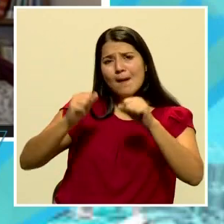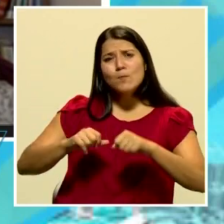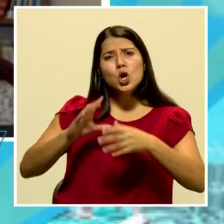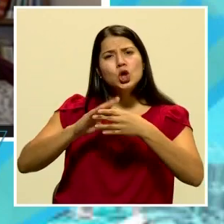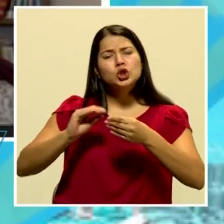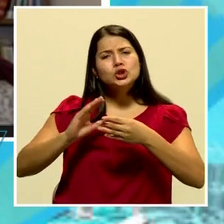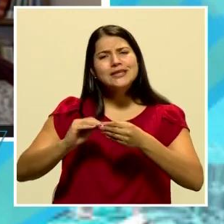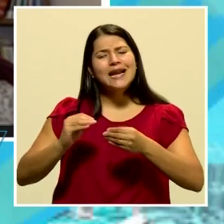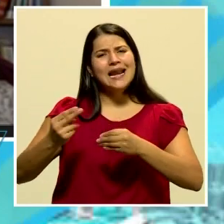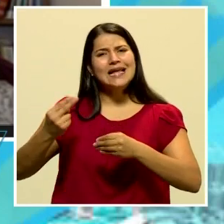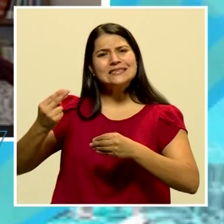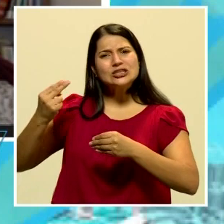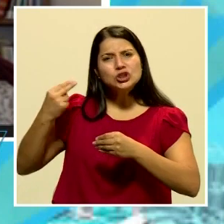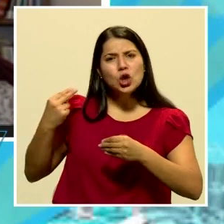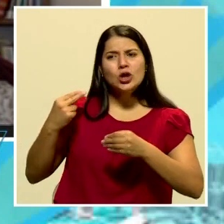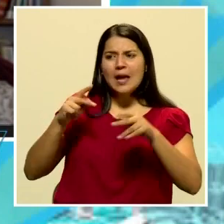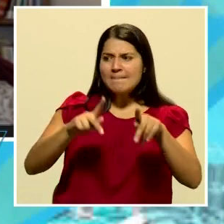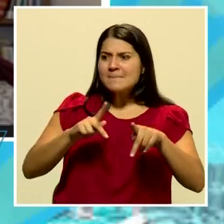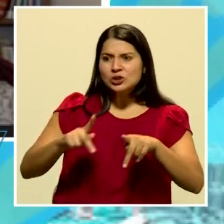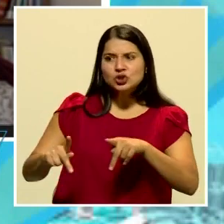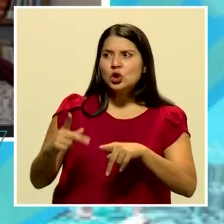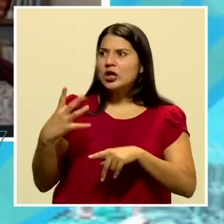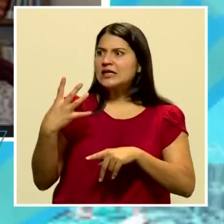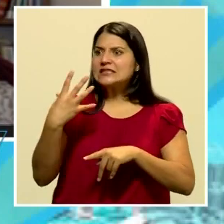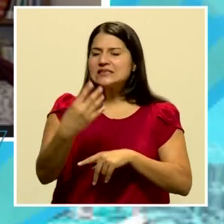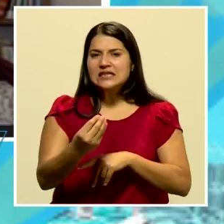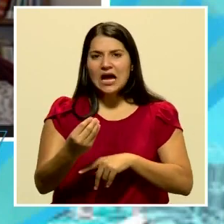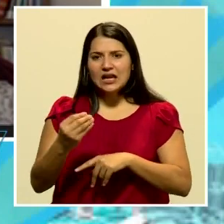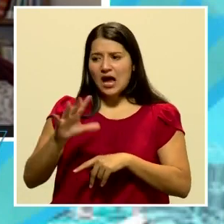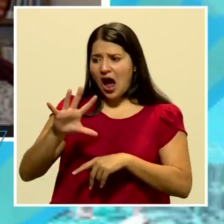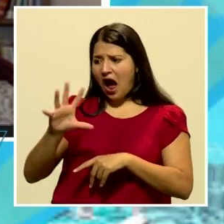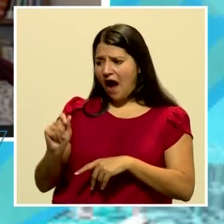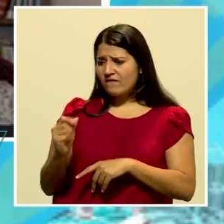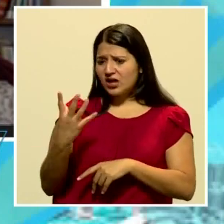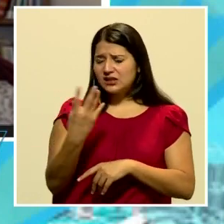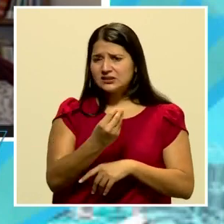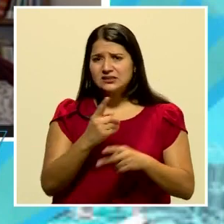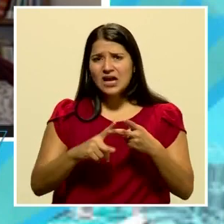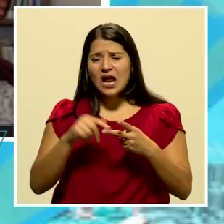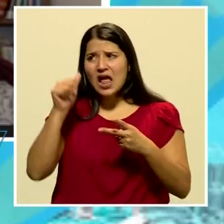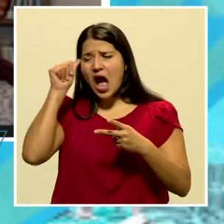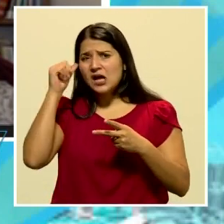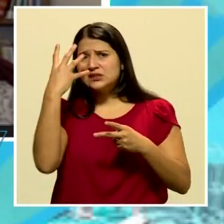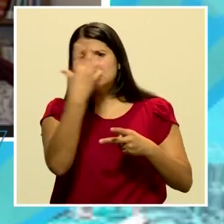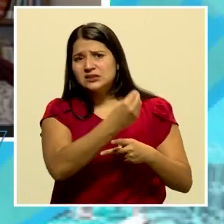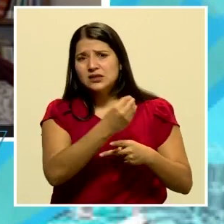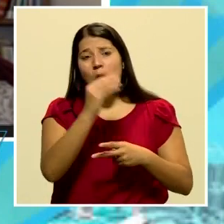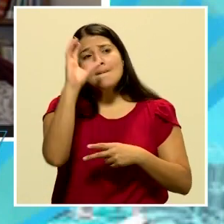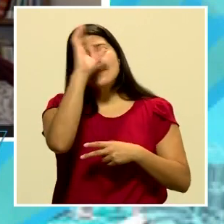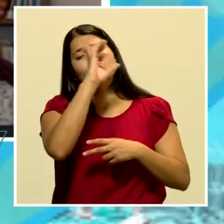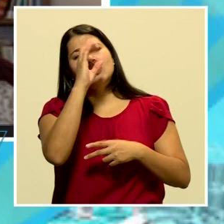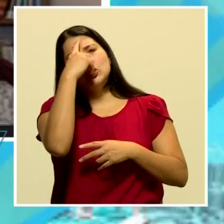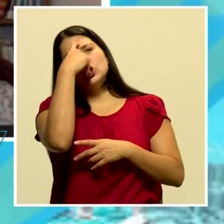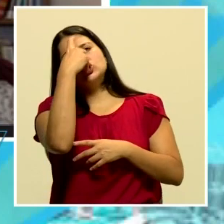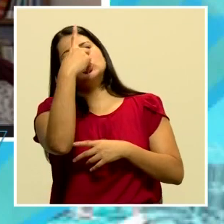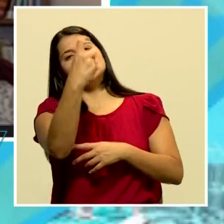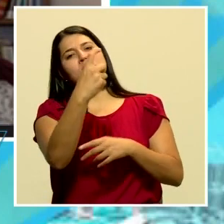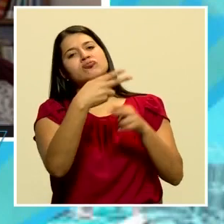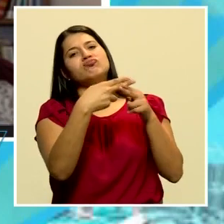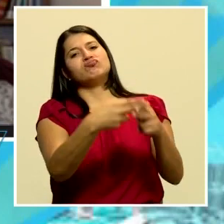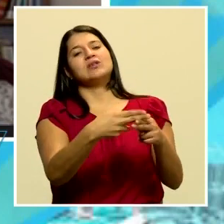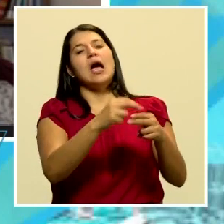de sus países en Asia, en África, en busca del sueño americano. Sueño americano distinto al que